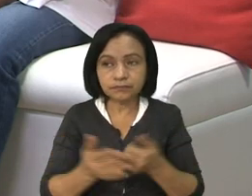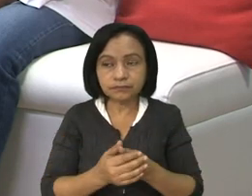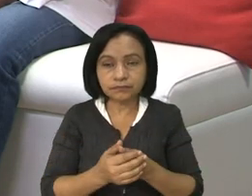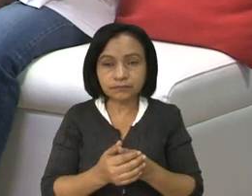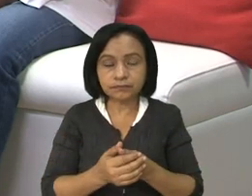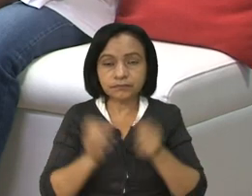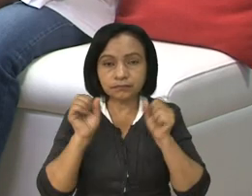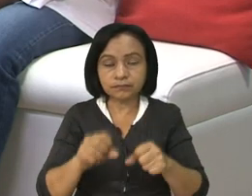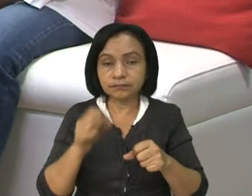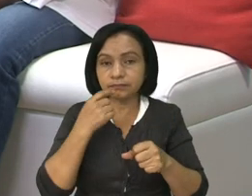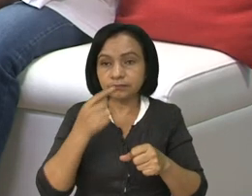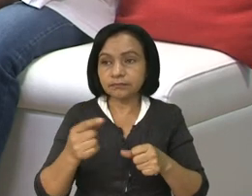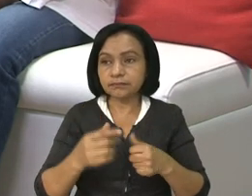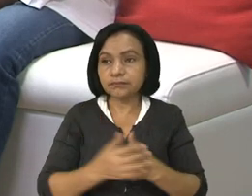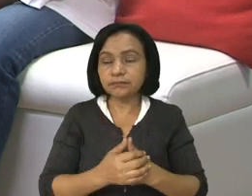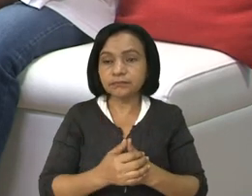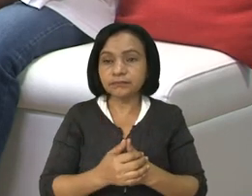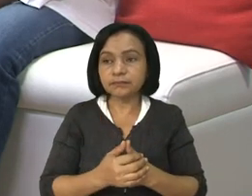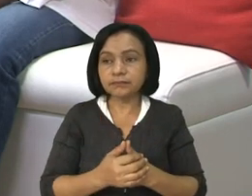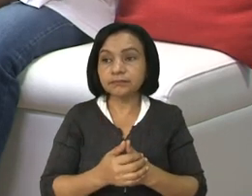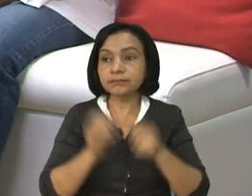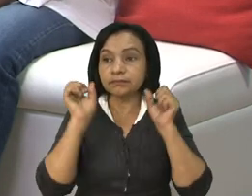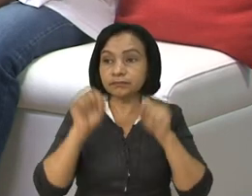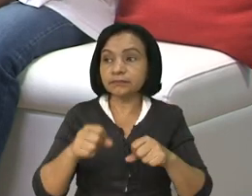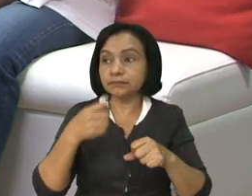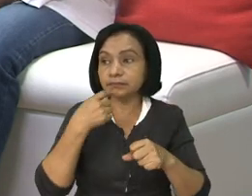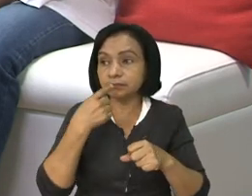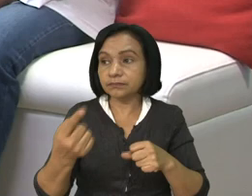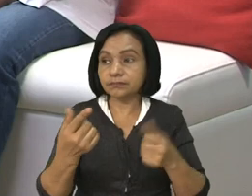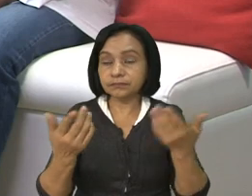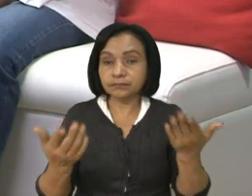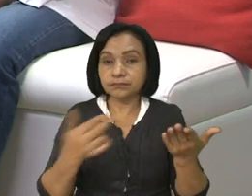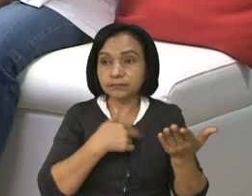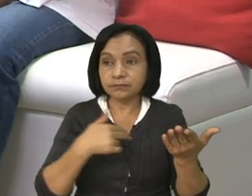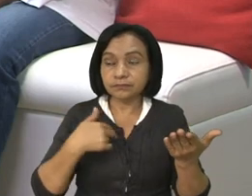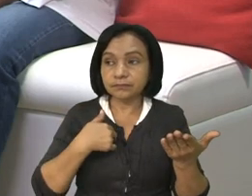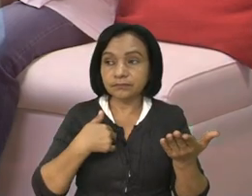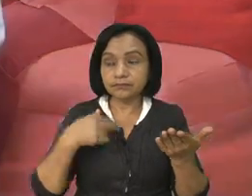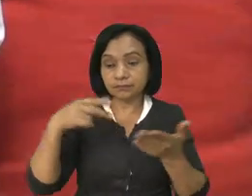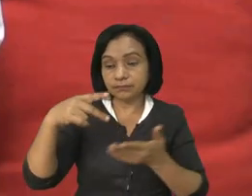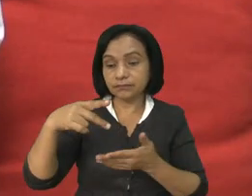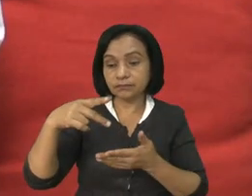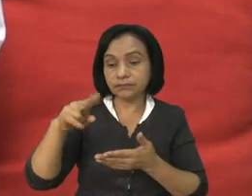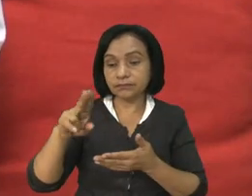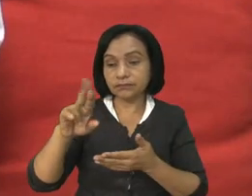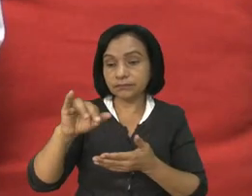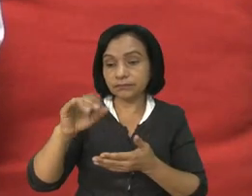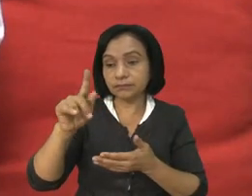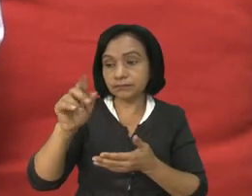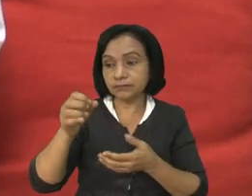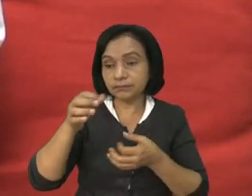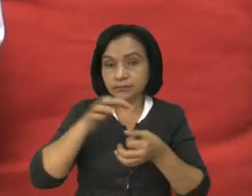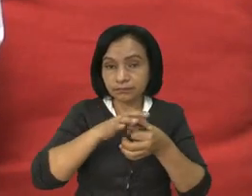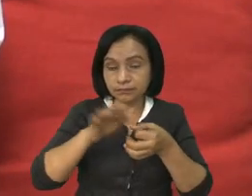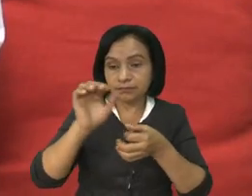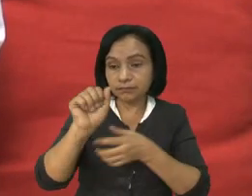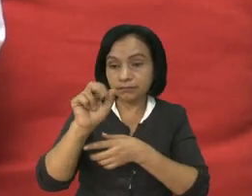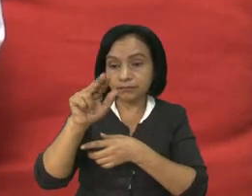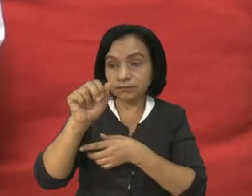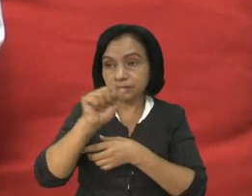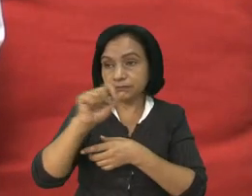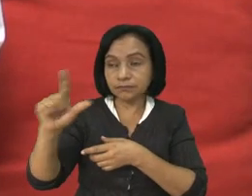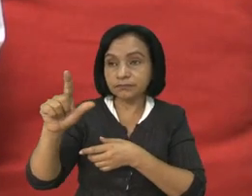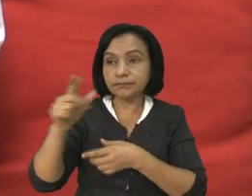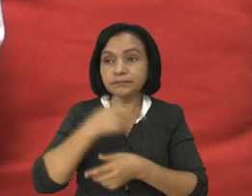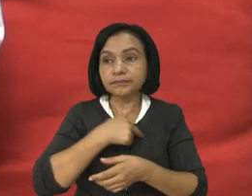más notable es ese, la picazón, ¿verdad? Podría tener, nosotros lo llamamos prurito anal, que es la picazón en el